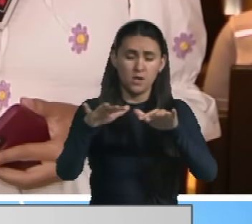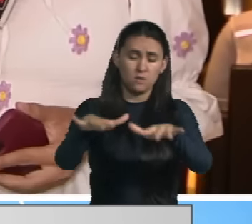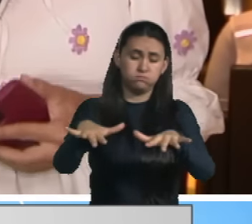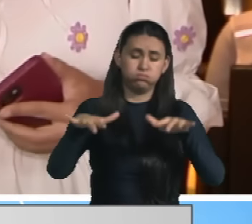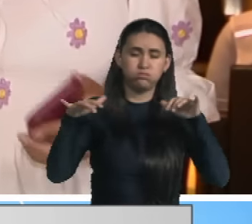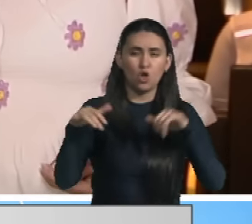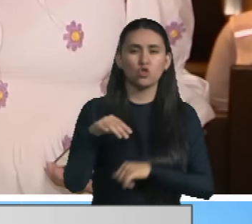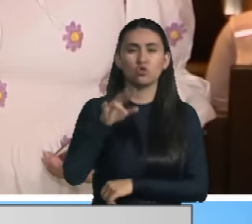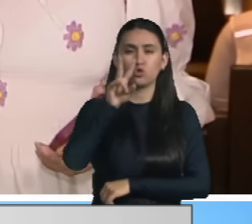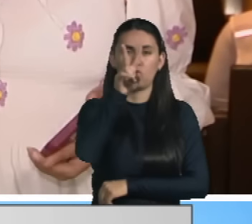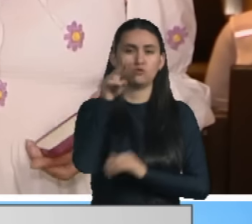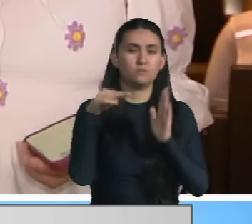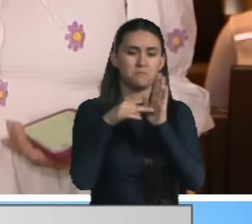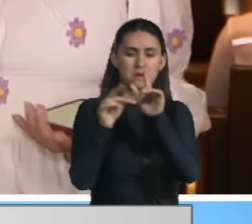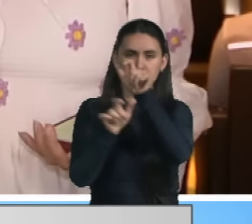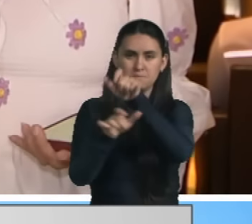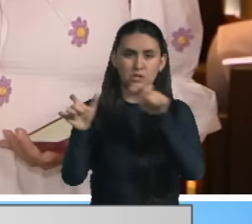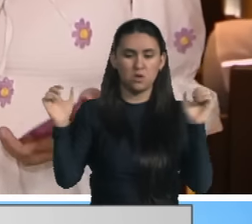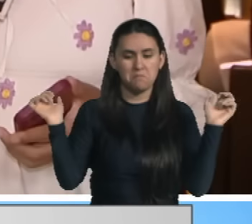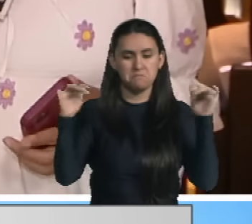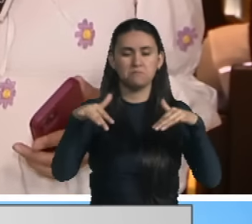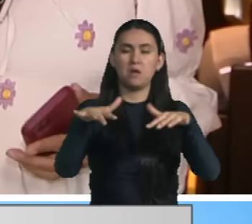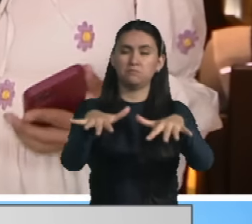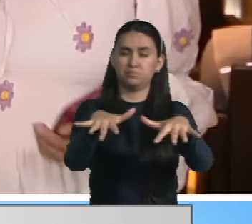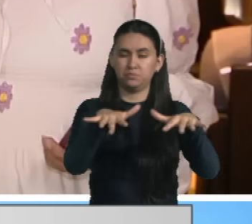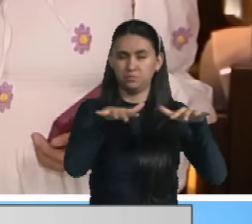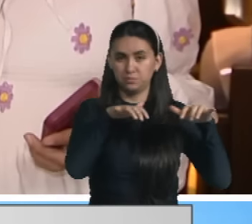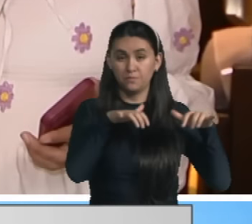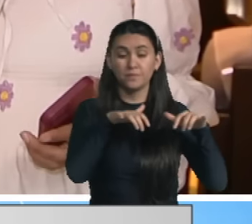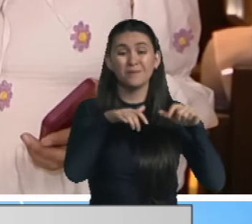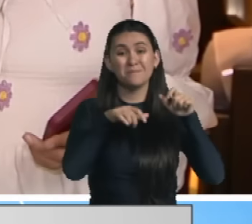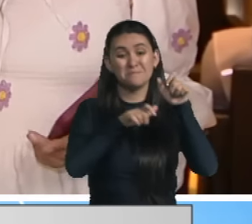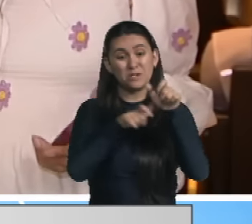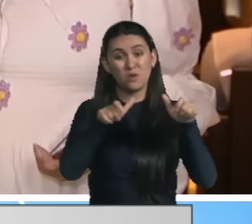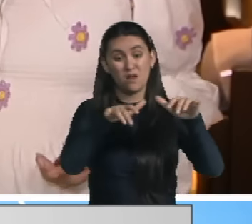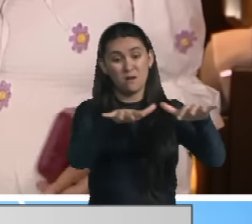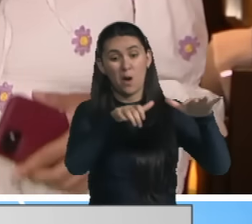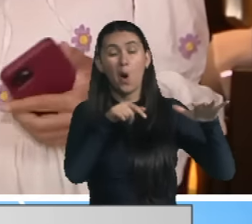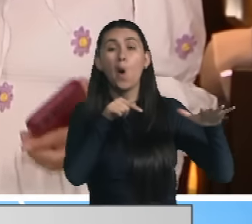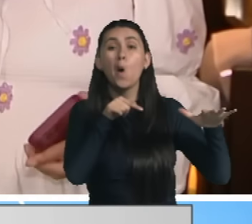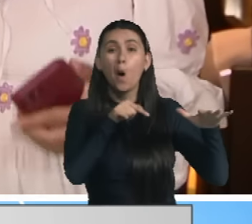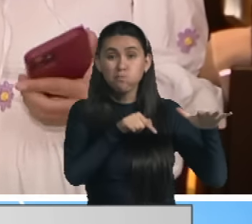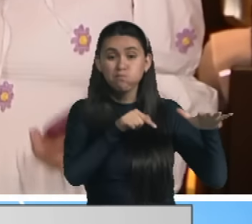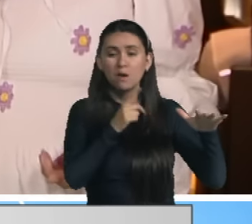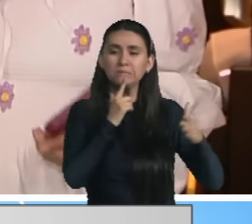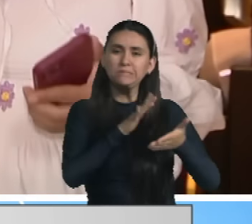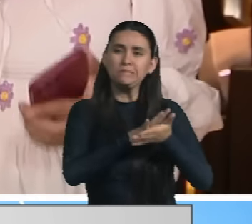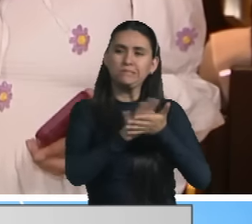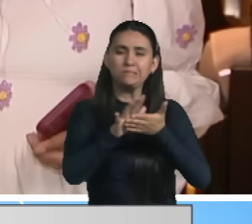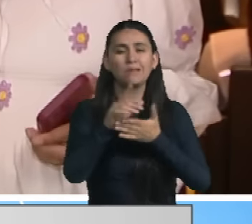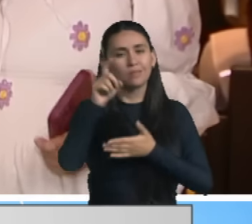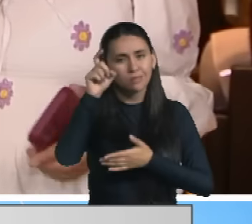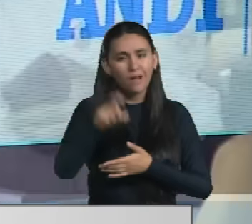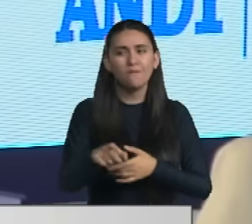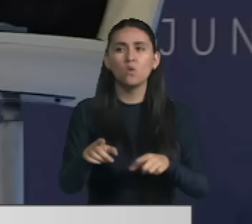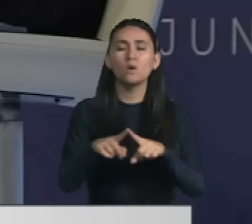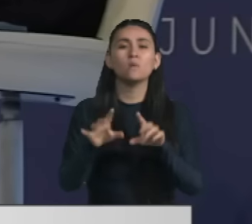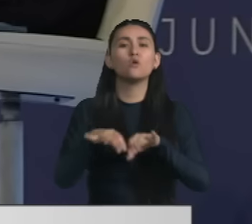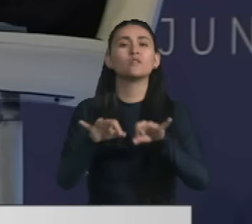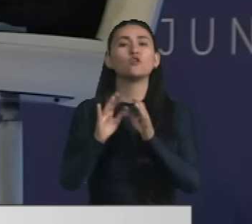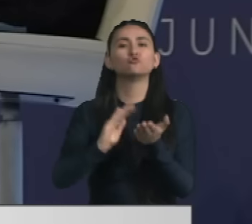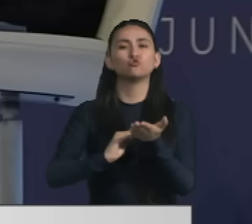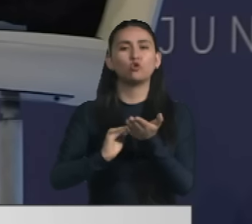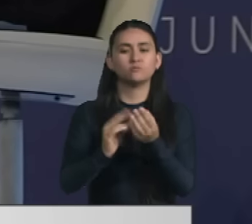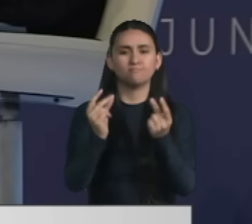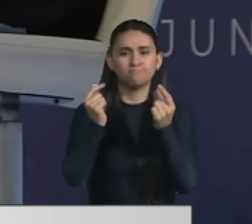2.000 personas. Han señalado las personas que participan y es que deben existir soluciones a corto